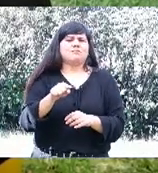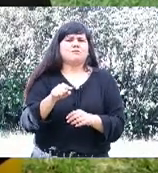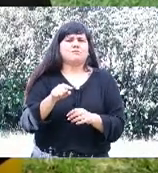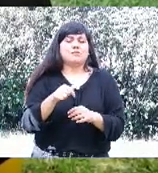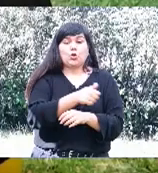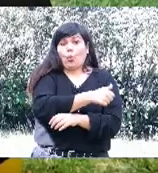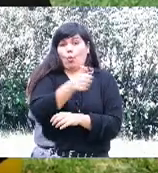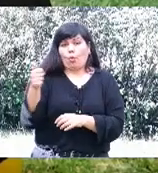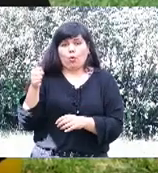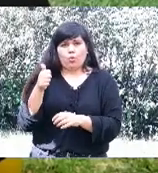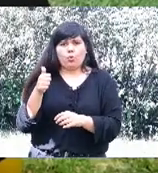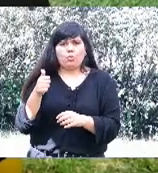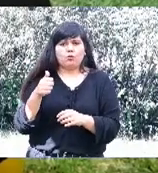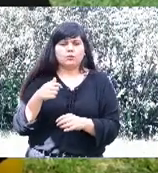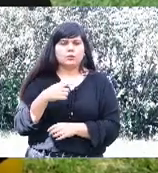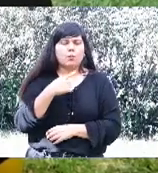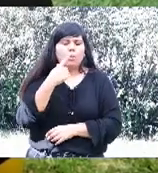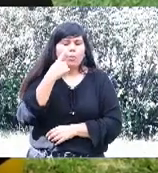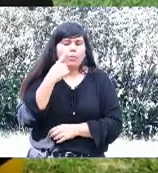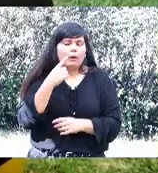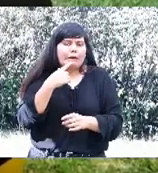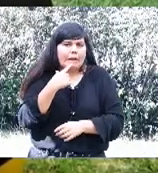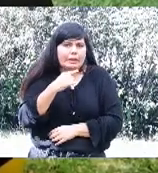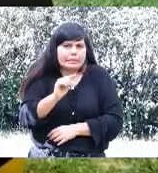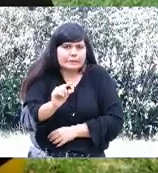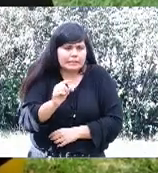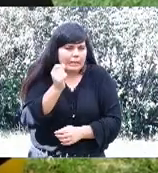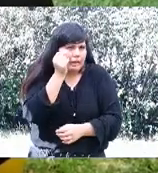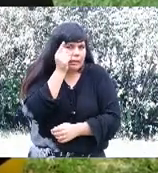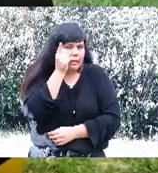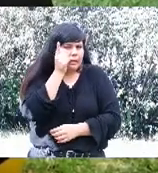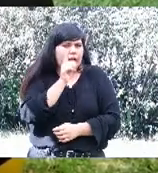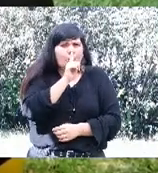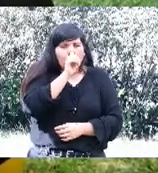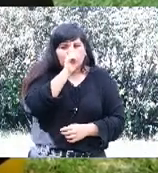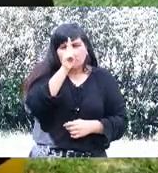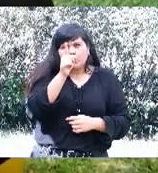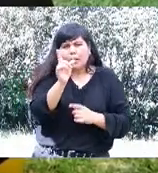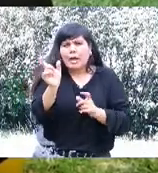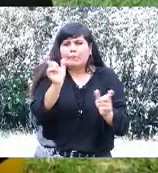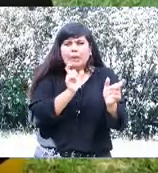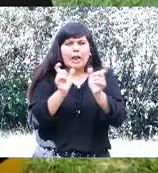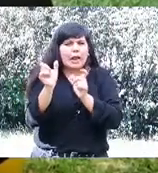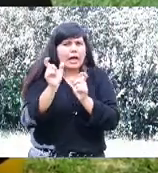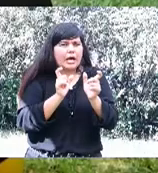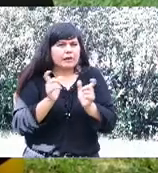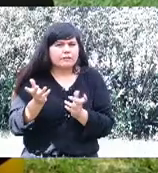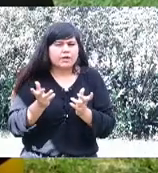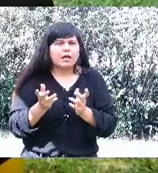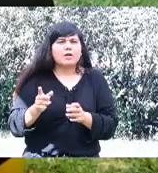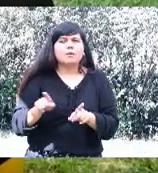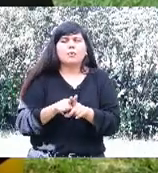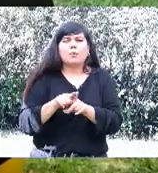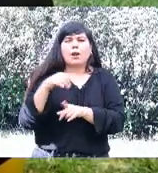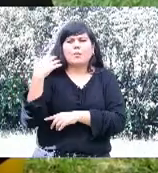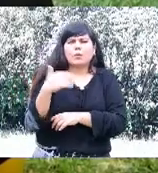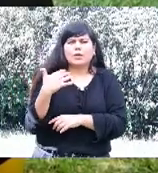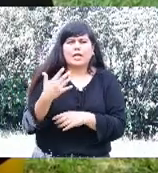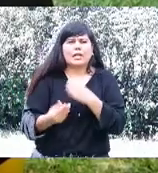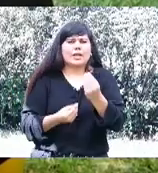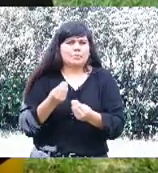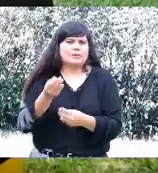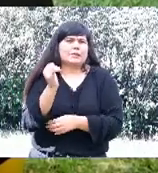todos en general muy en pañales estamos recién entendiéndola como acostumbrándonos a Este lenguaje pero creo que una cosa relevante que sí está pasando